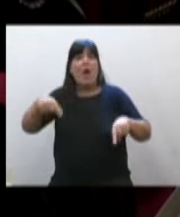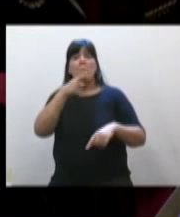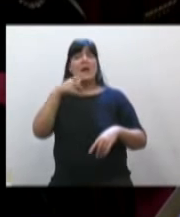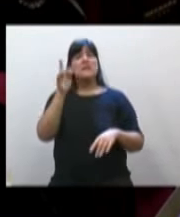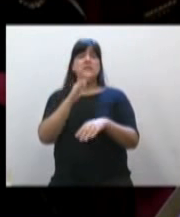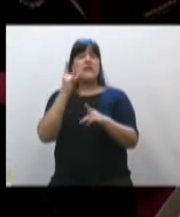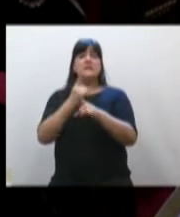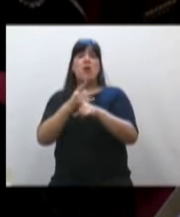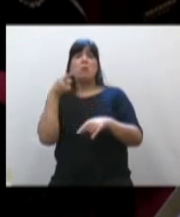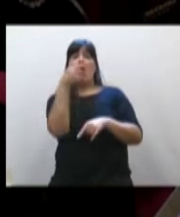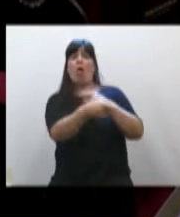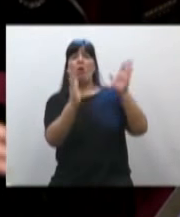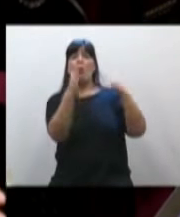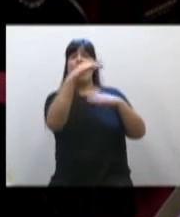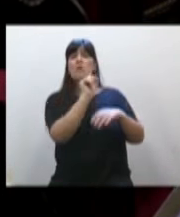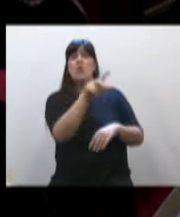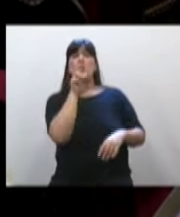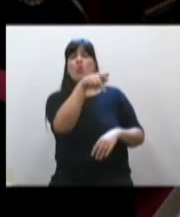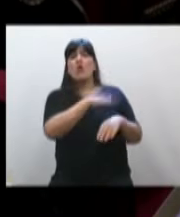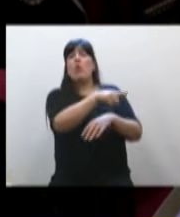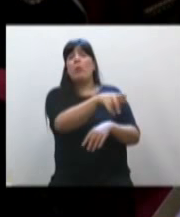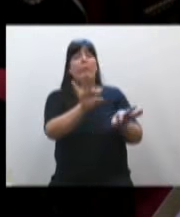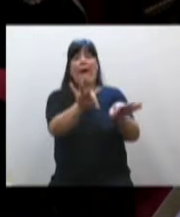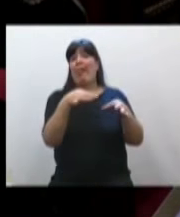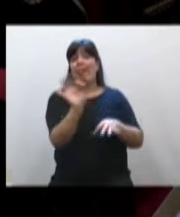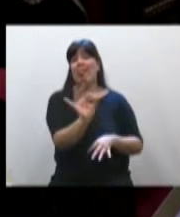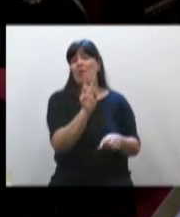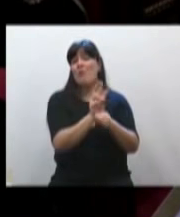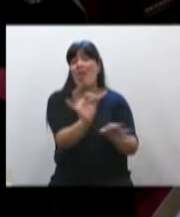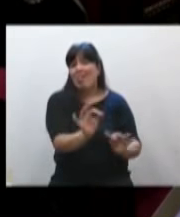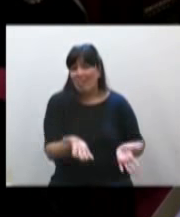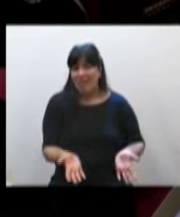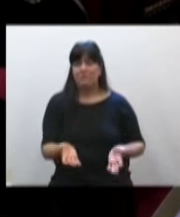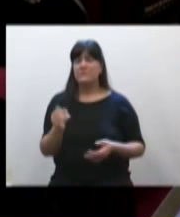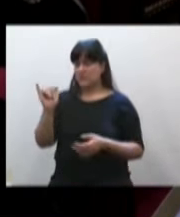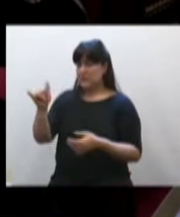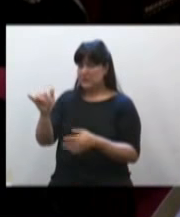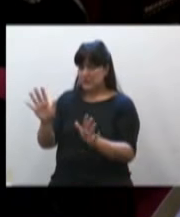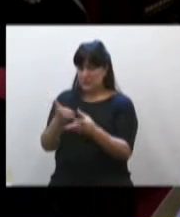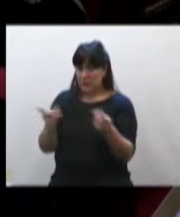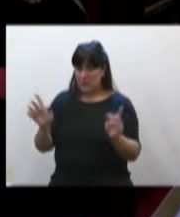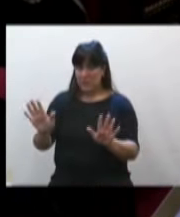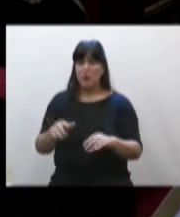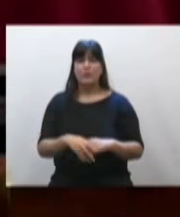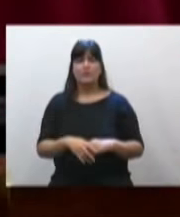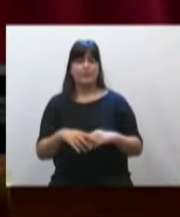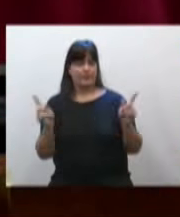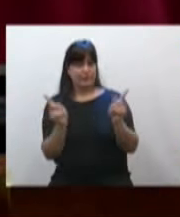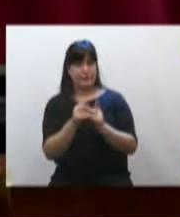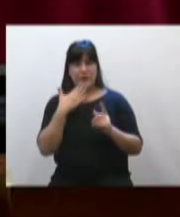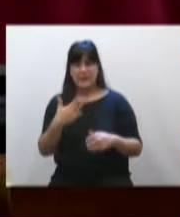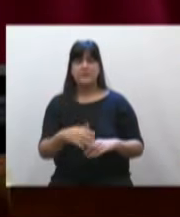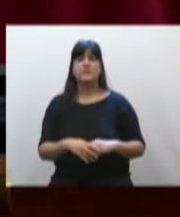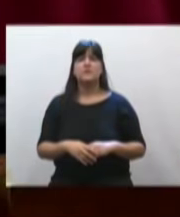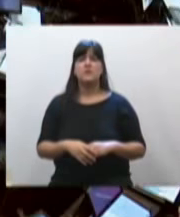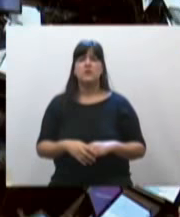Gracias, Eduardo. Un abrazo para ustedes también. Nos pasás con Paula, así cerramos desde allí. Está Paula Rossi, nuestra compañera en Buenos Aires, en el Senado. Dialogábamos